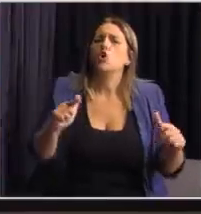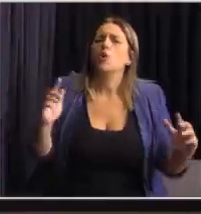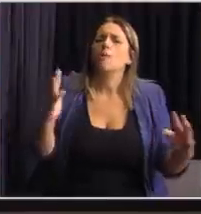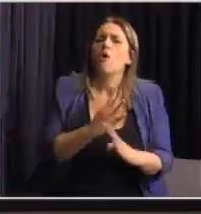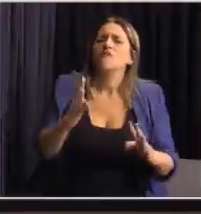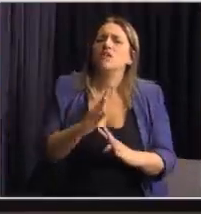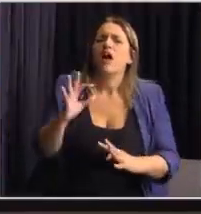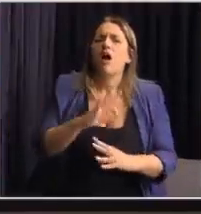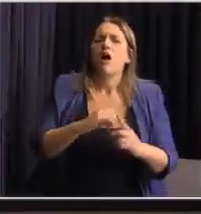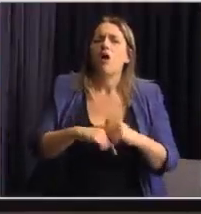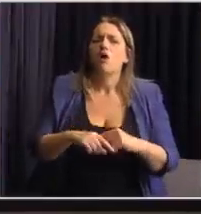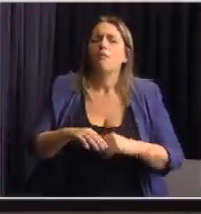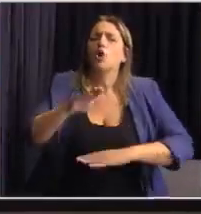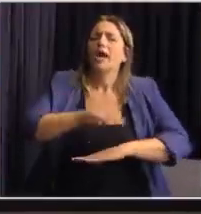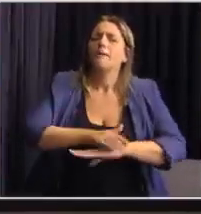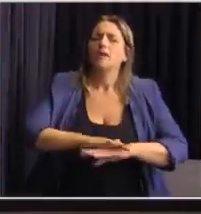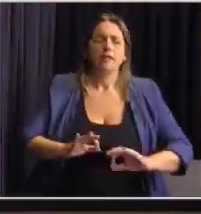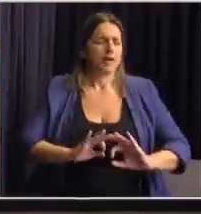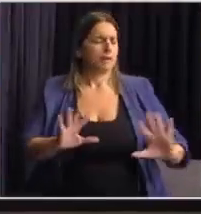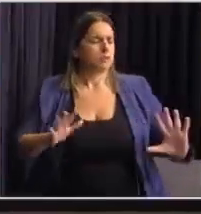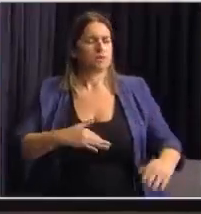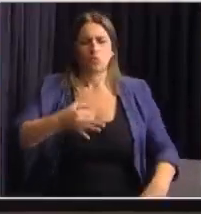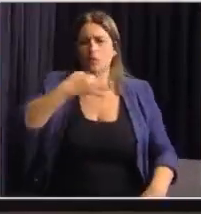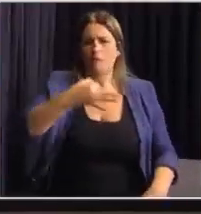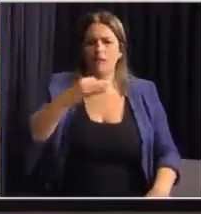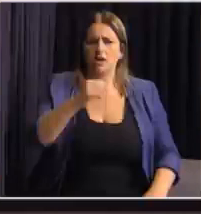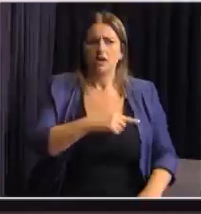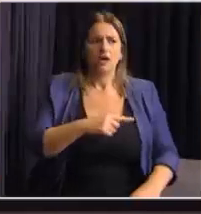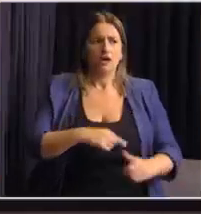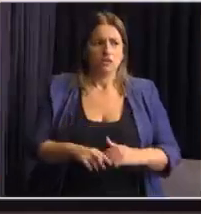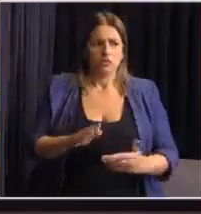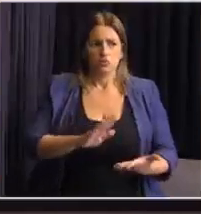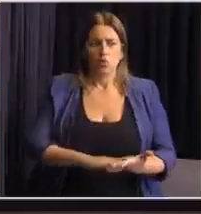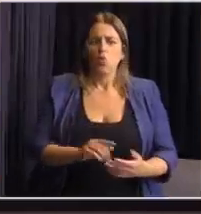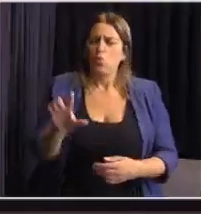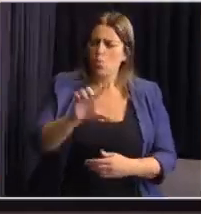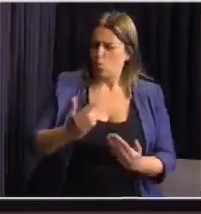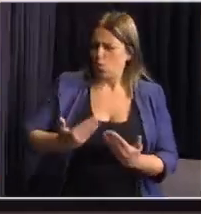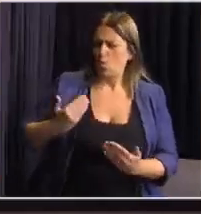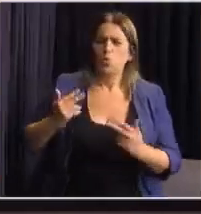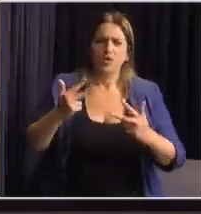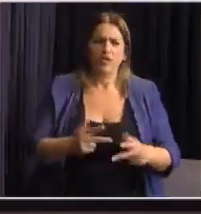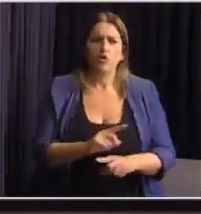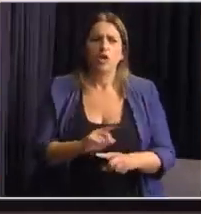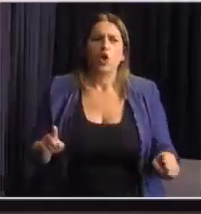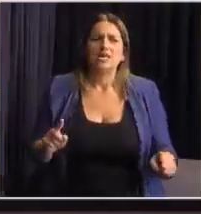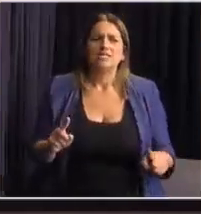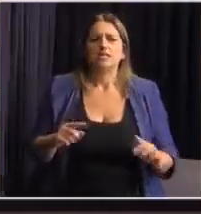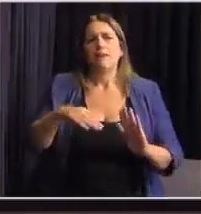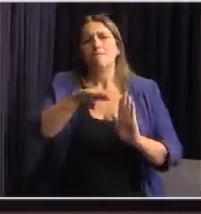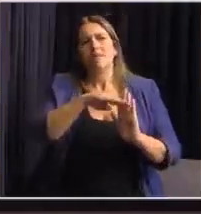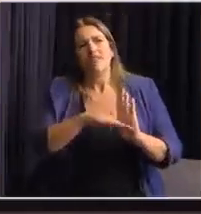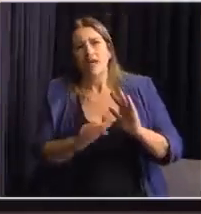no está conforme con el uso de la libertad responsable que usted pregona por parte de la ciudadanía? El lunes usted dijo que no se van a tomar más